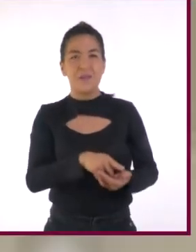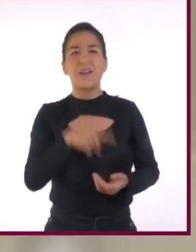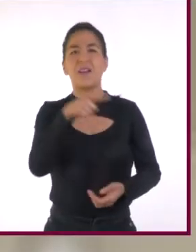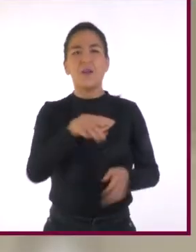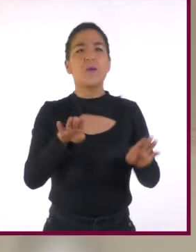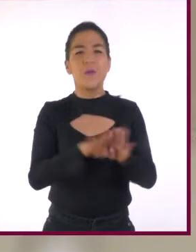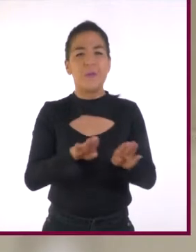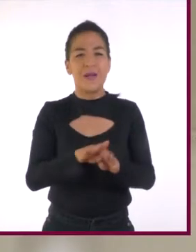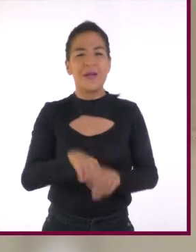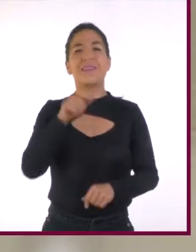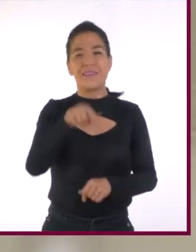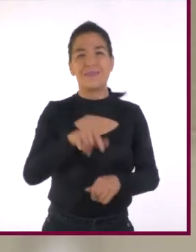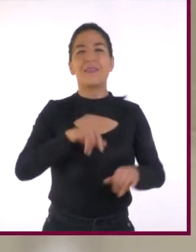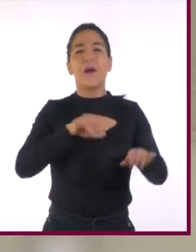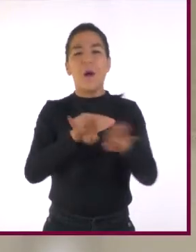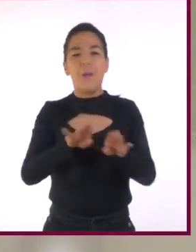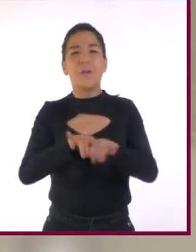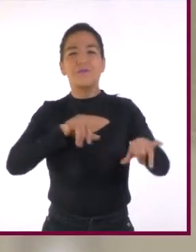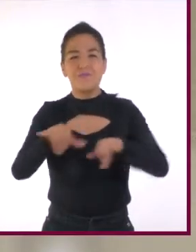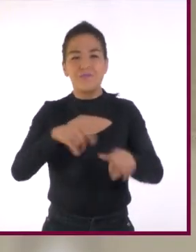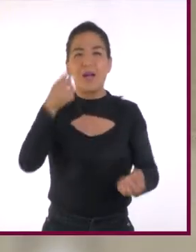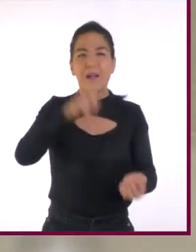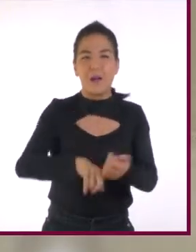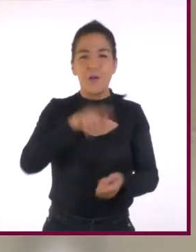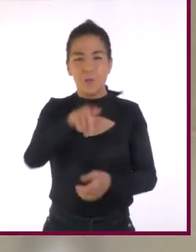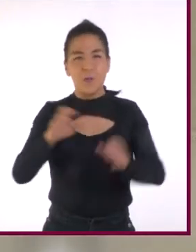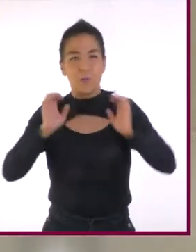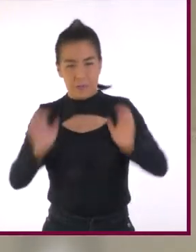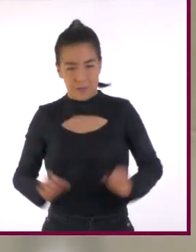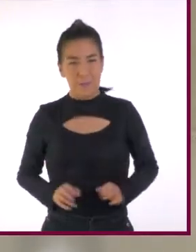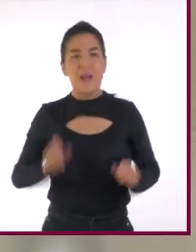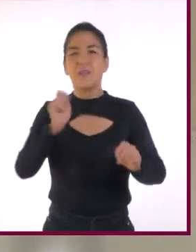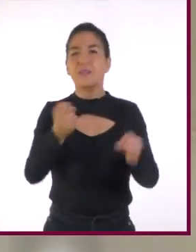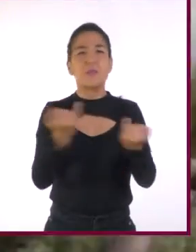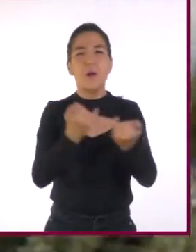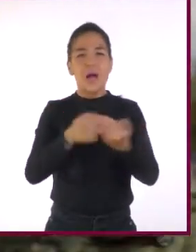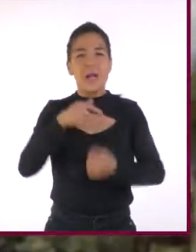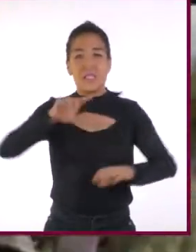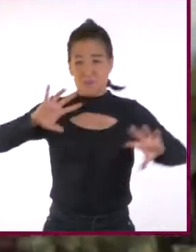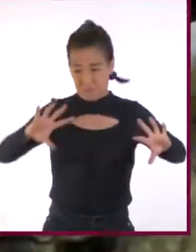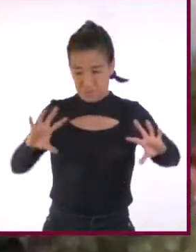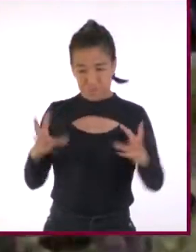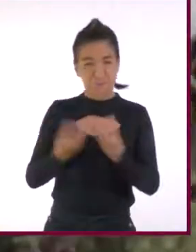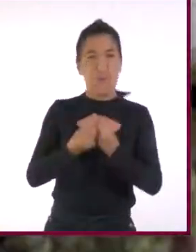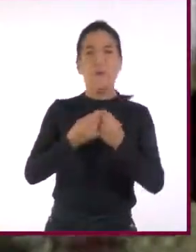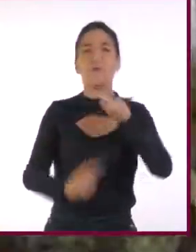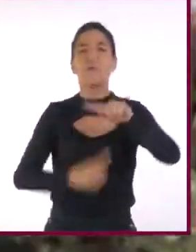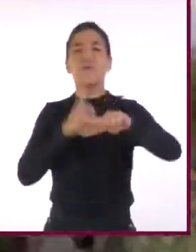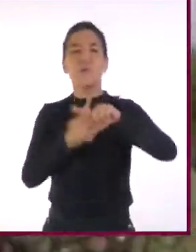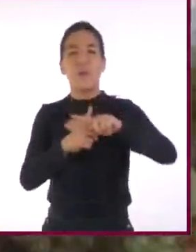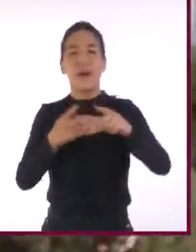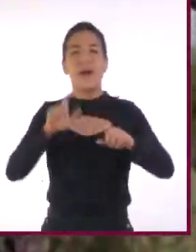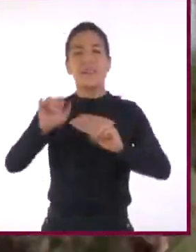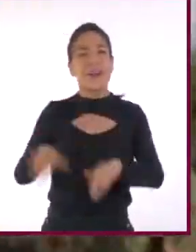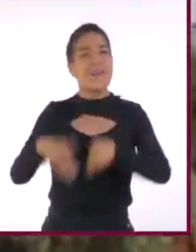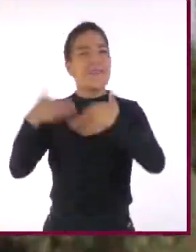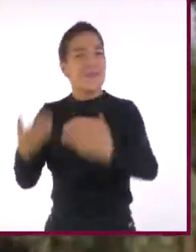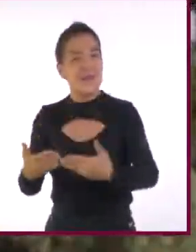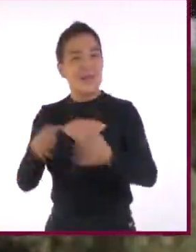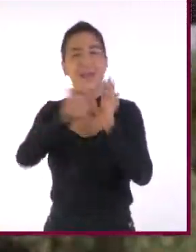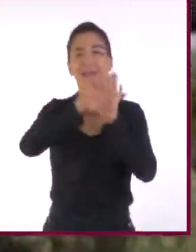masa. El centro de masa es el punto geométrico de un cuerpo que se comporta como si en él se aplicara la suma de todas las